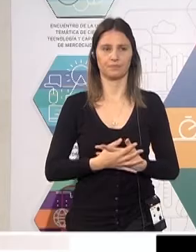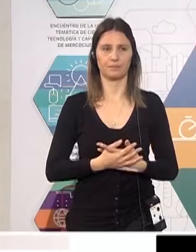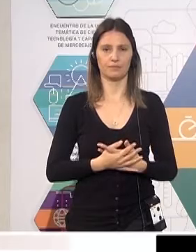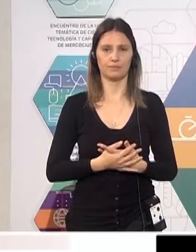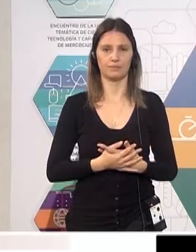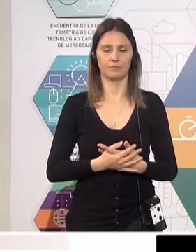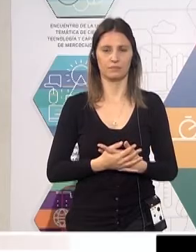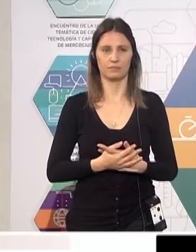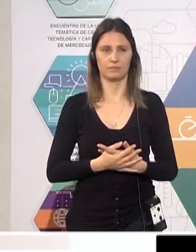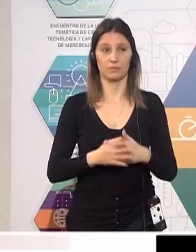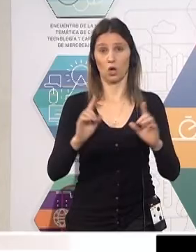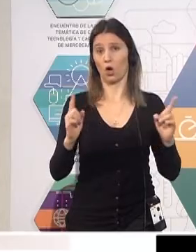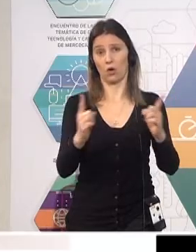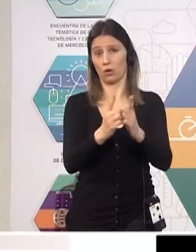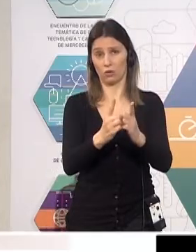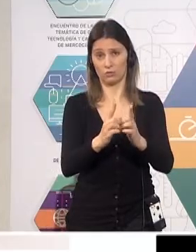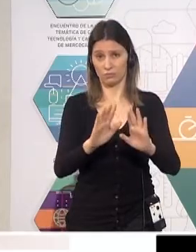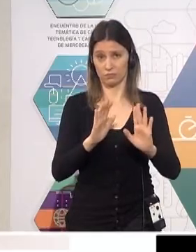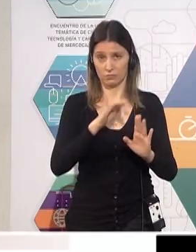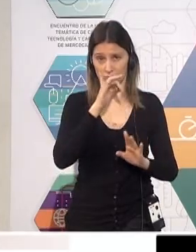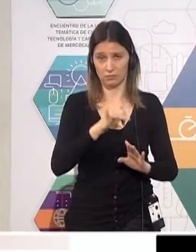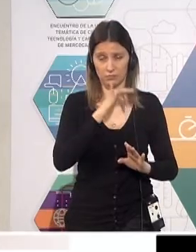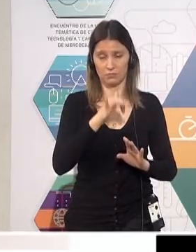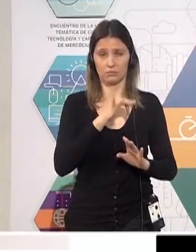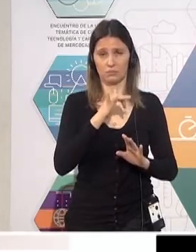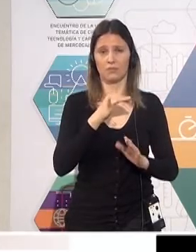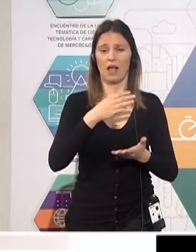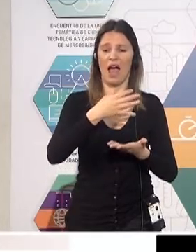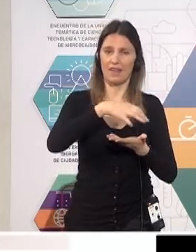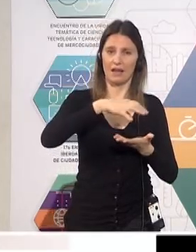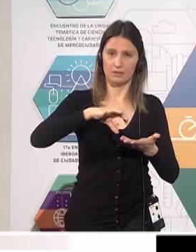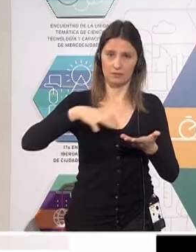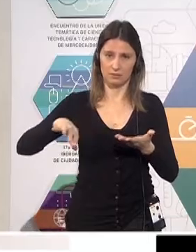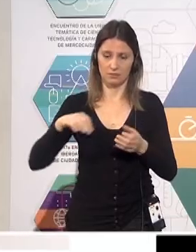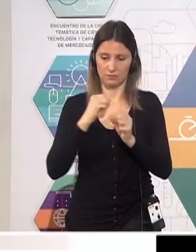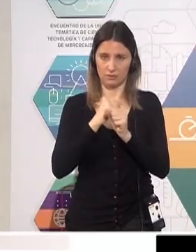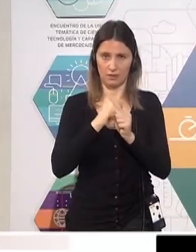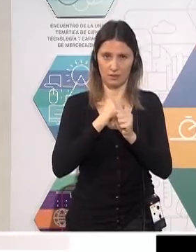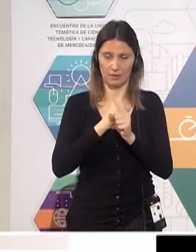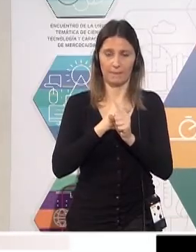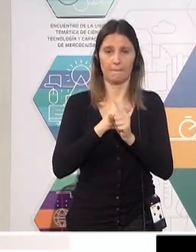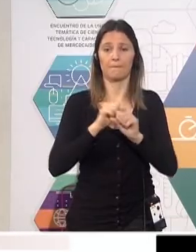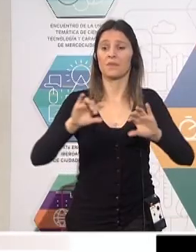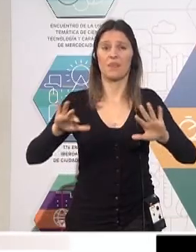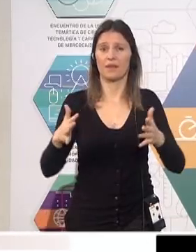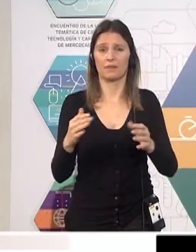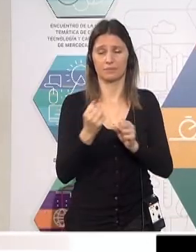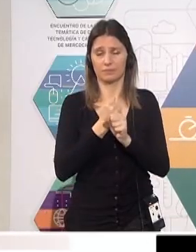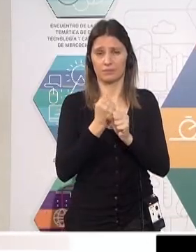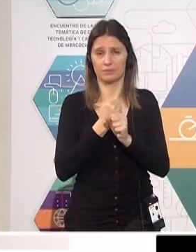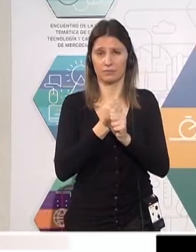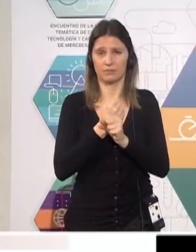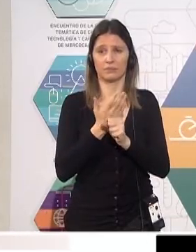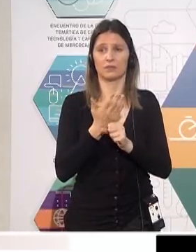bueno muy brevemente resumidamente son las áreas concretas con las que estamos trabajando y en que estamos trabajando desde